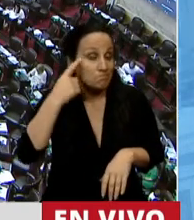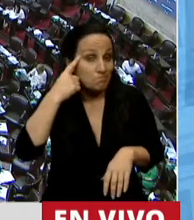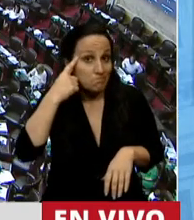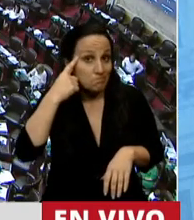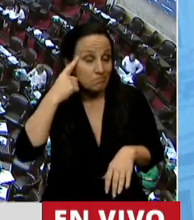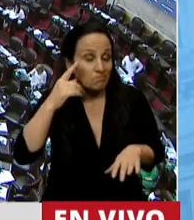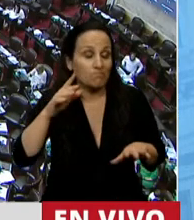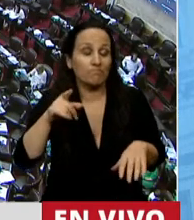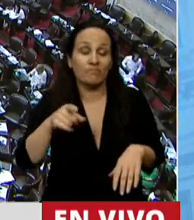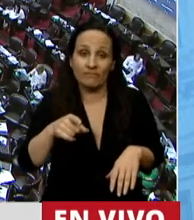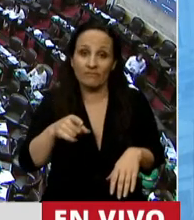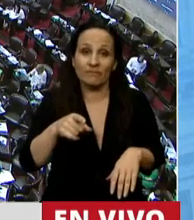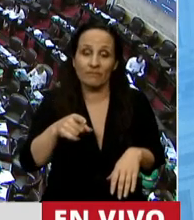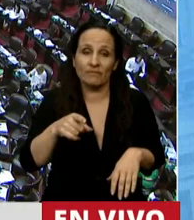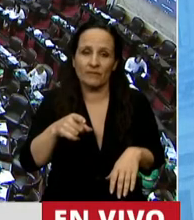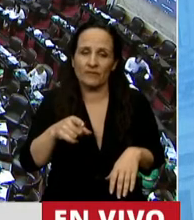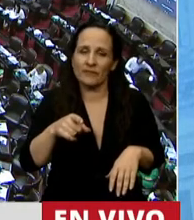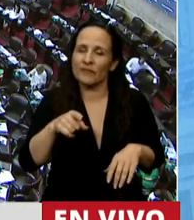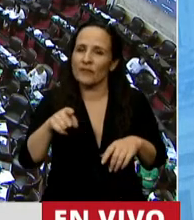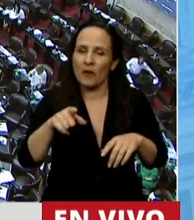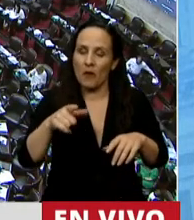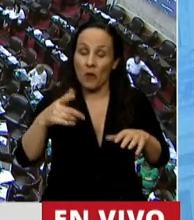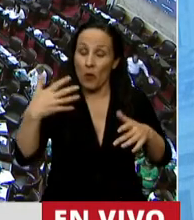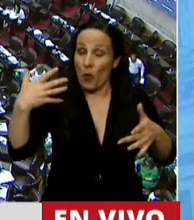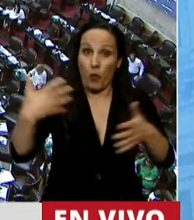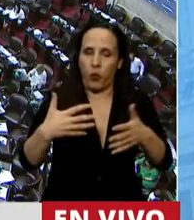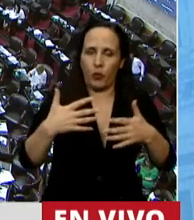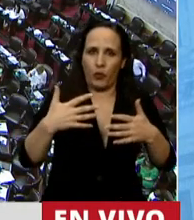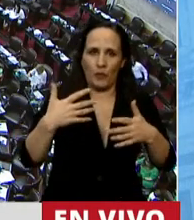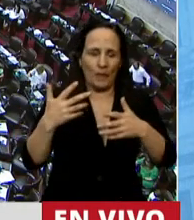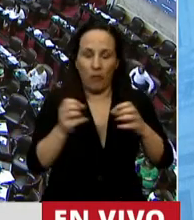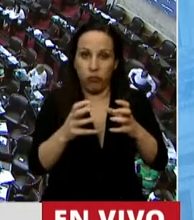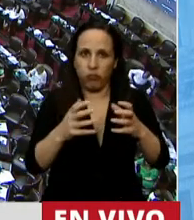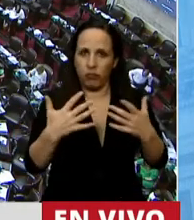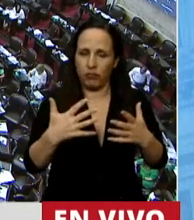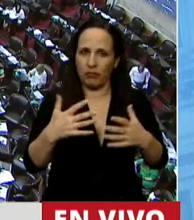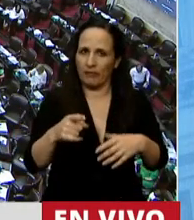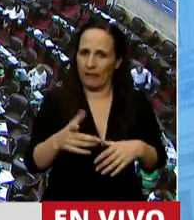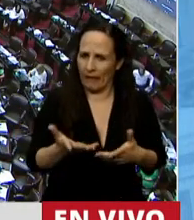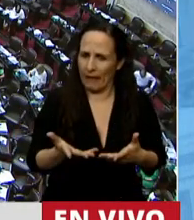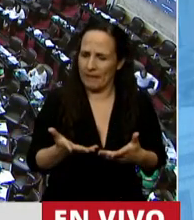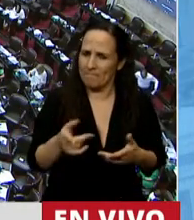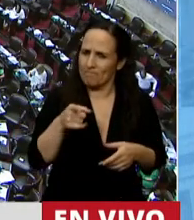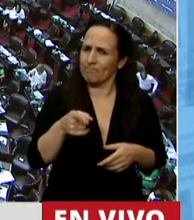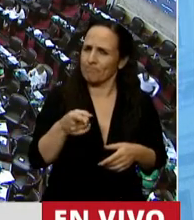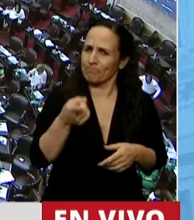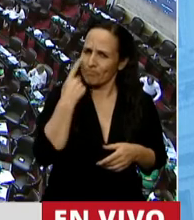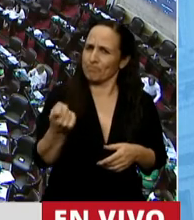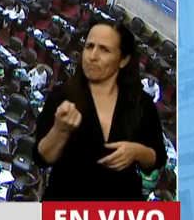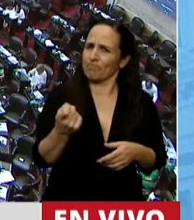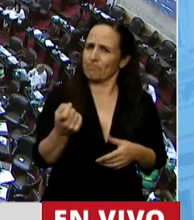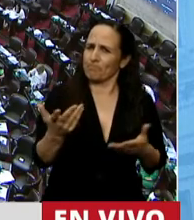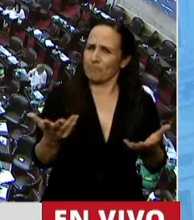cuando vemos el vértigo que esto ha tenido para ser tratado. Ahí aparecen realmente